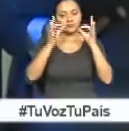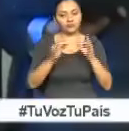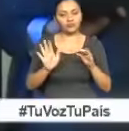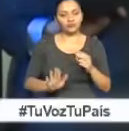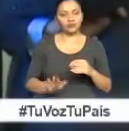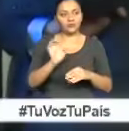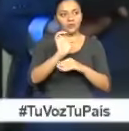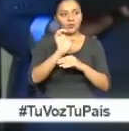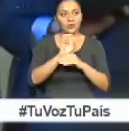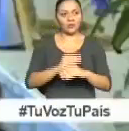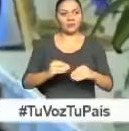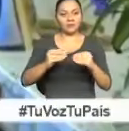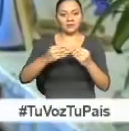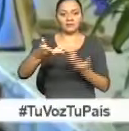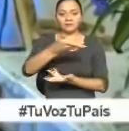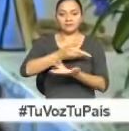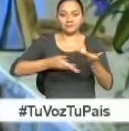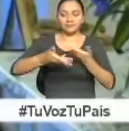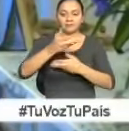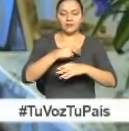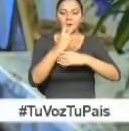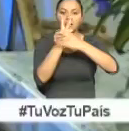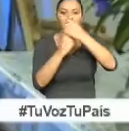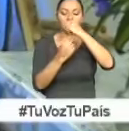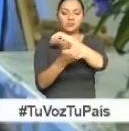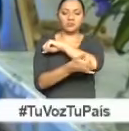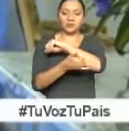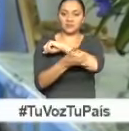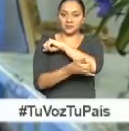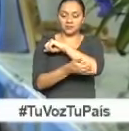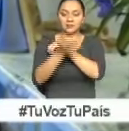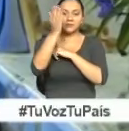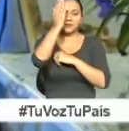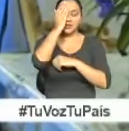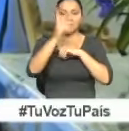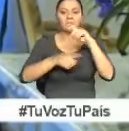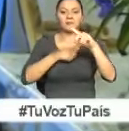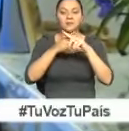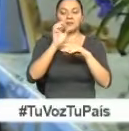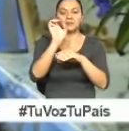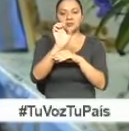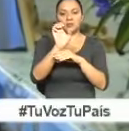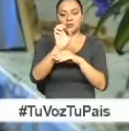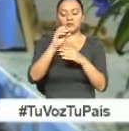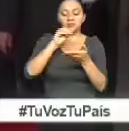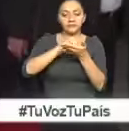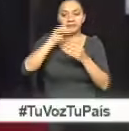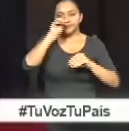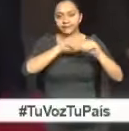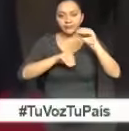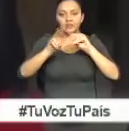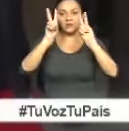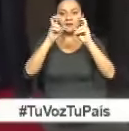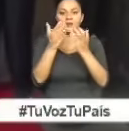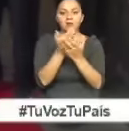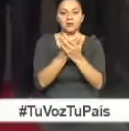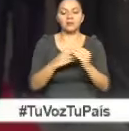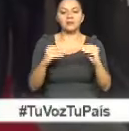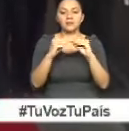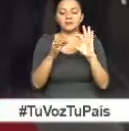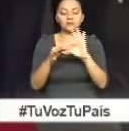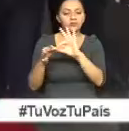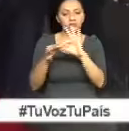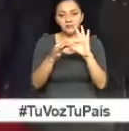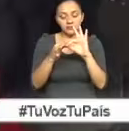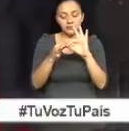para profundizar la relación existente entre ambas naciones y concretar una agenda económica, financiera y de cooperación. El jefe